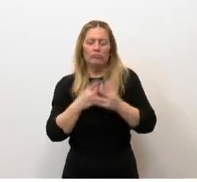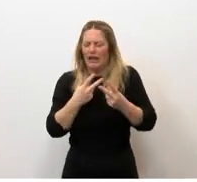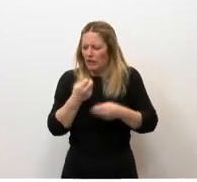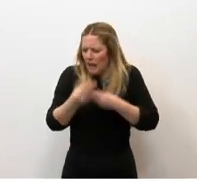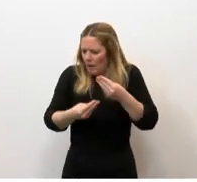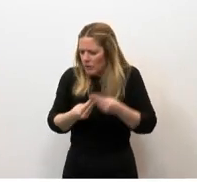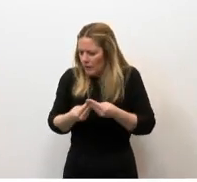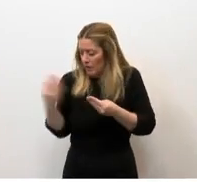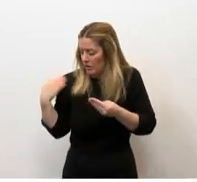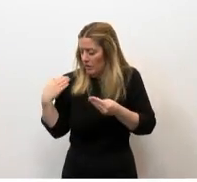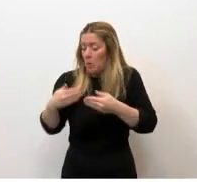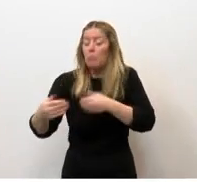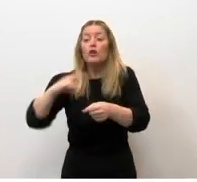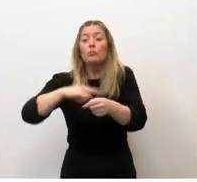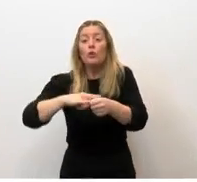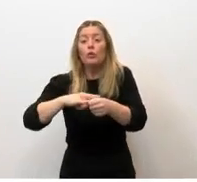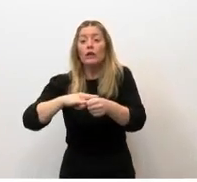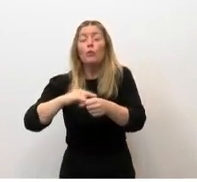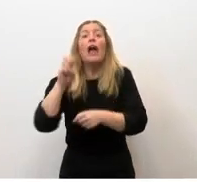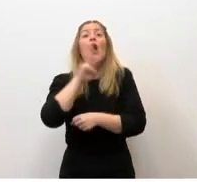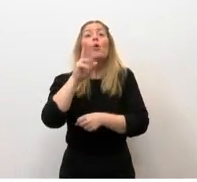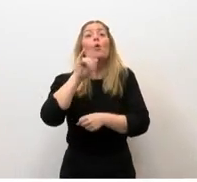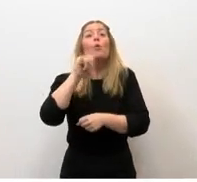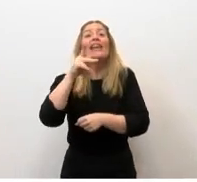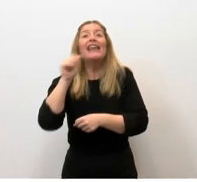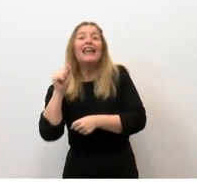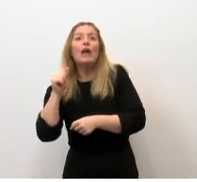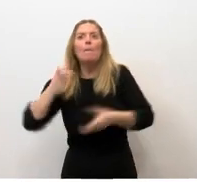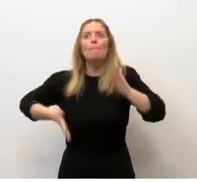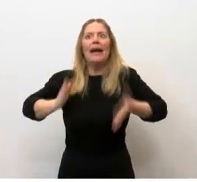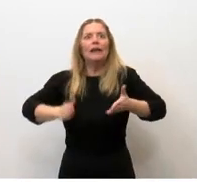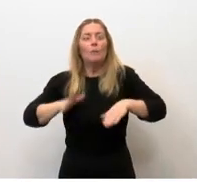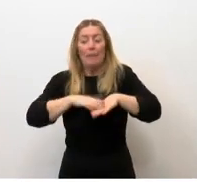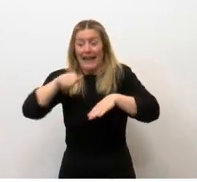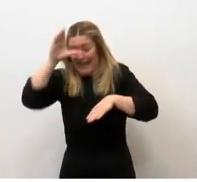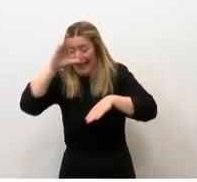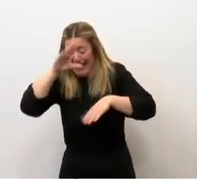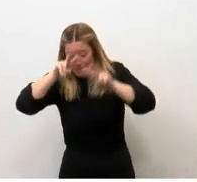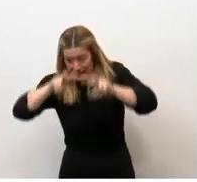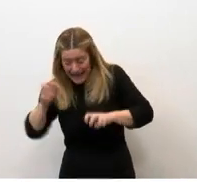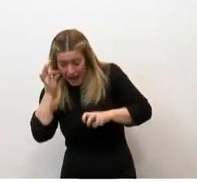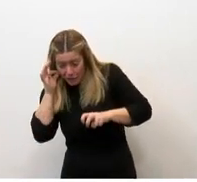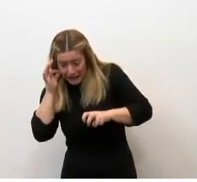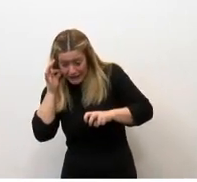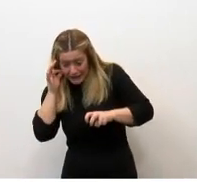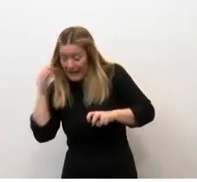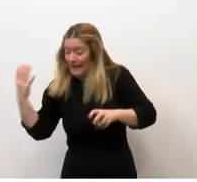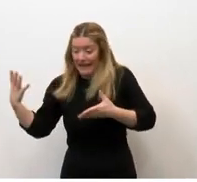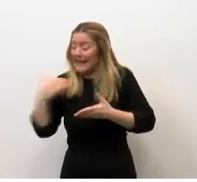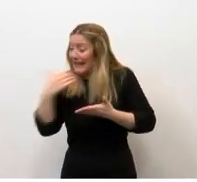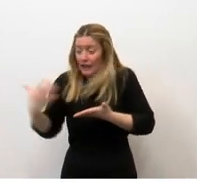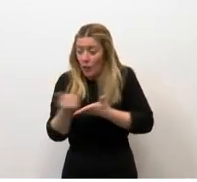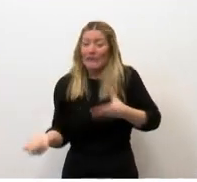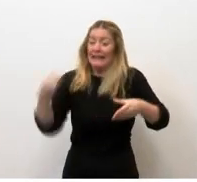una Wikimaratón dentro de la UDG para que estas investigadoras estén en Wikidata, al menos, y si pueden, en